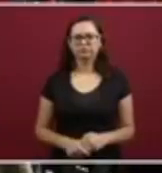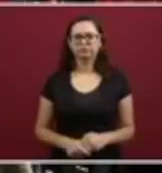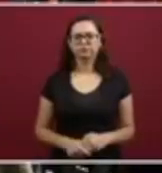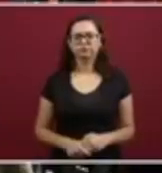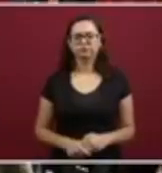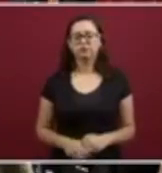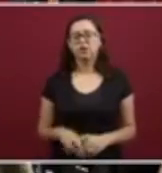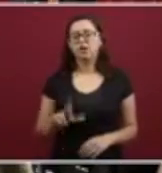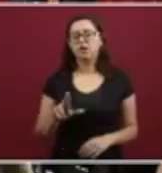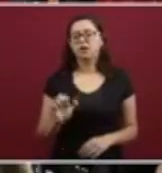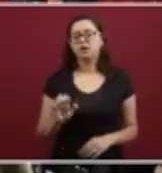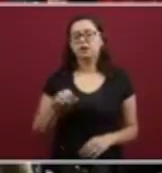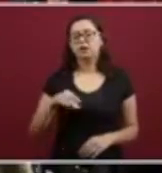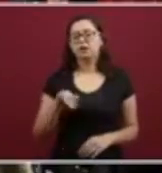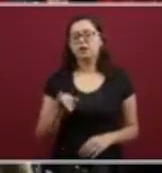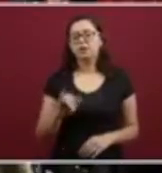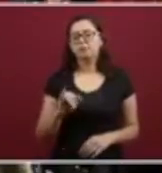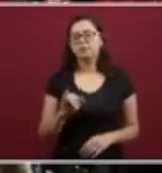Remigio Galíndez Aguilar.